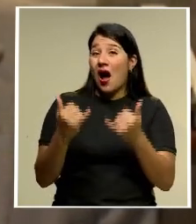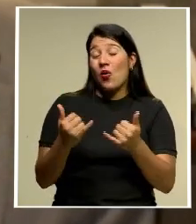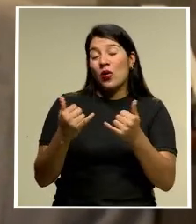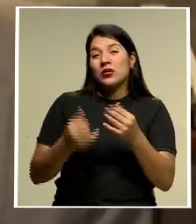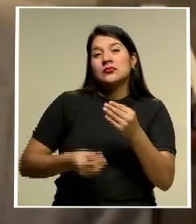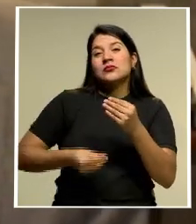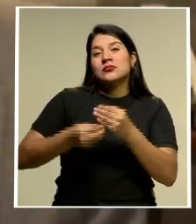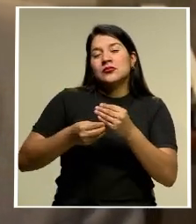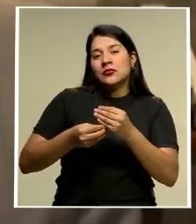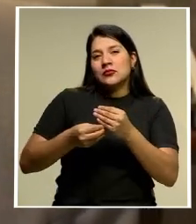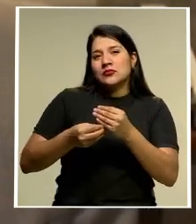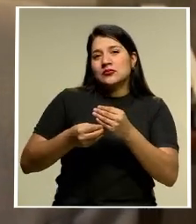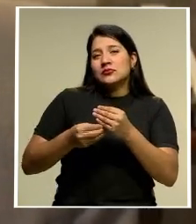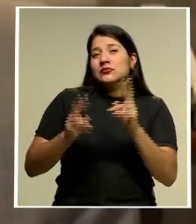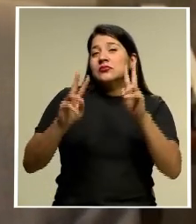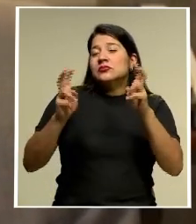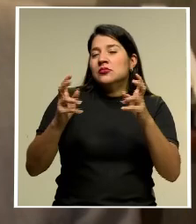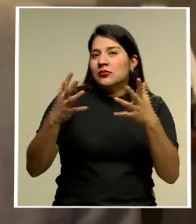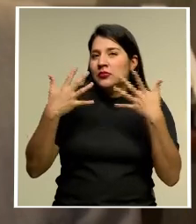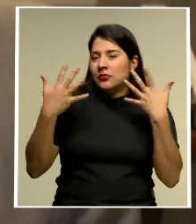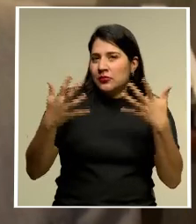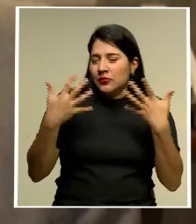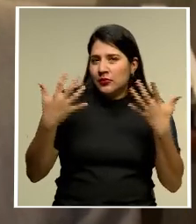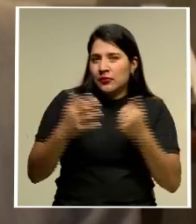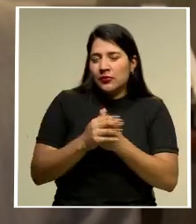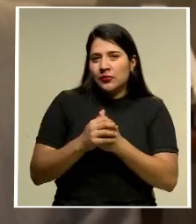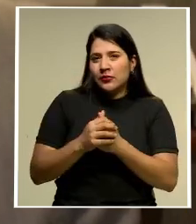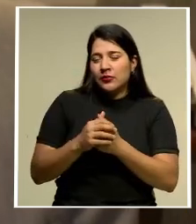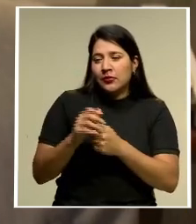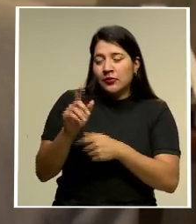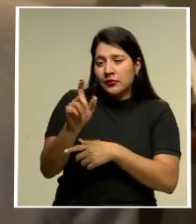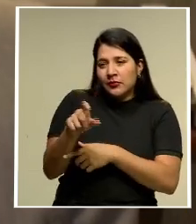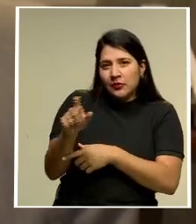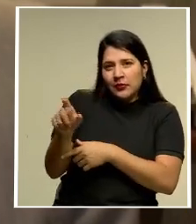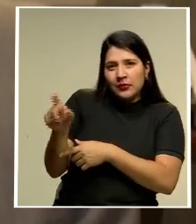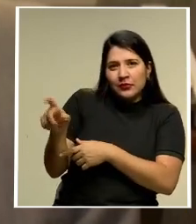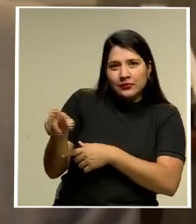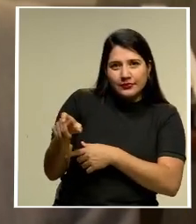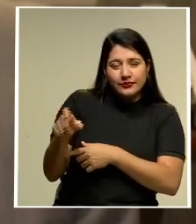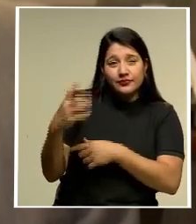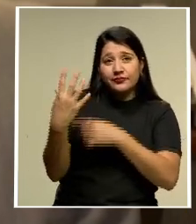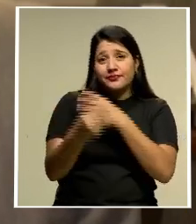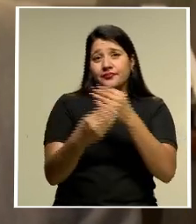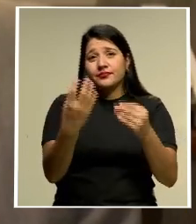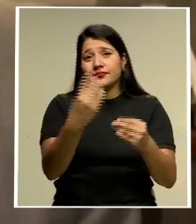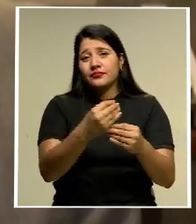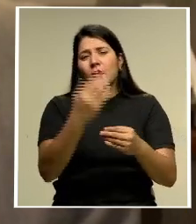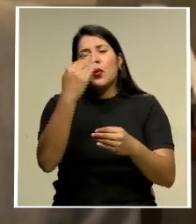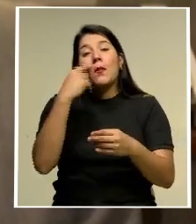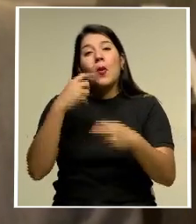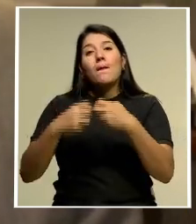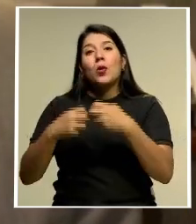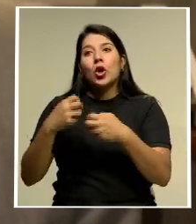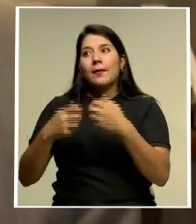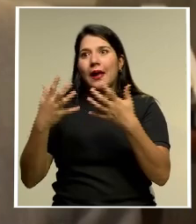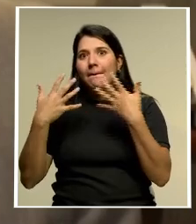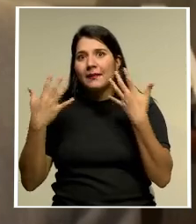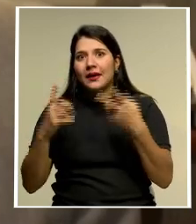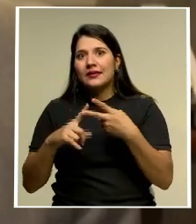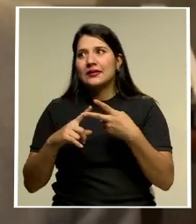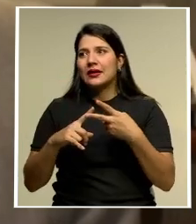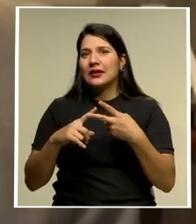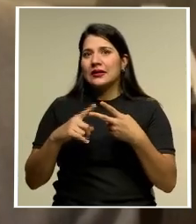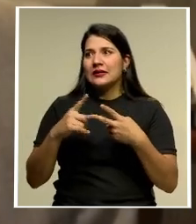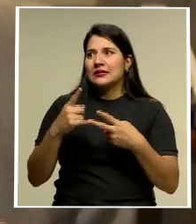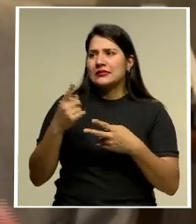agregó el panorama ambiental, la migración debido a problemas ambientales, sequías,